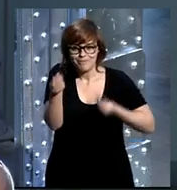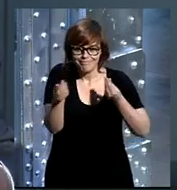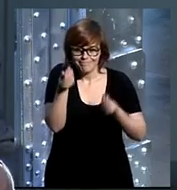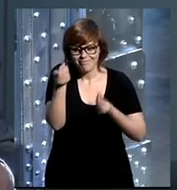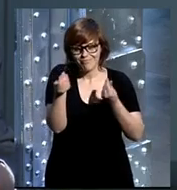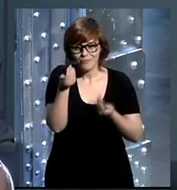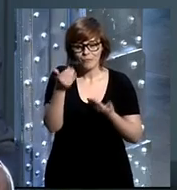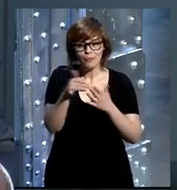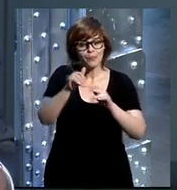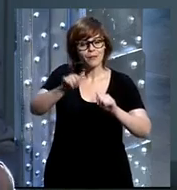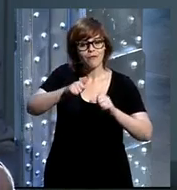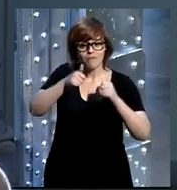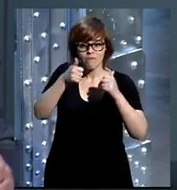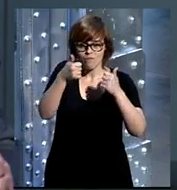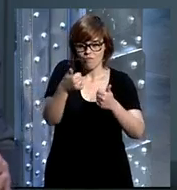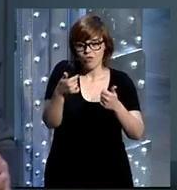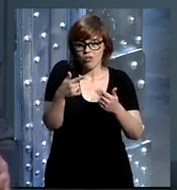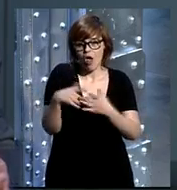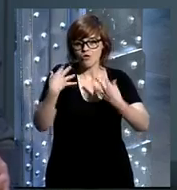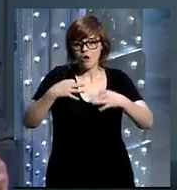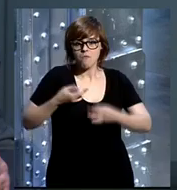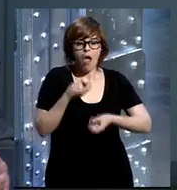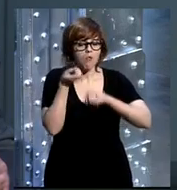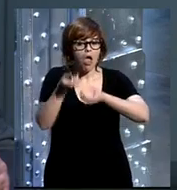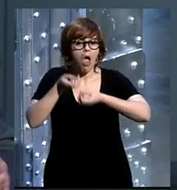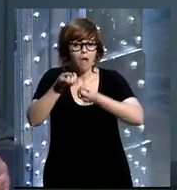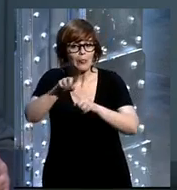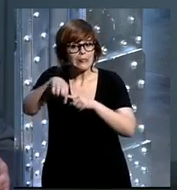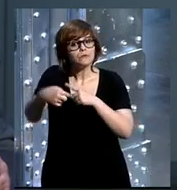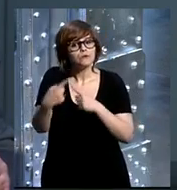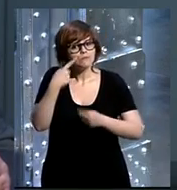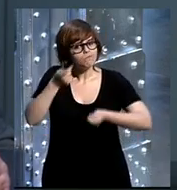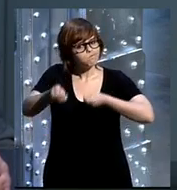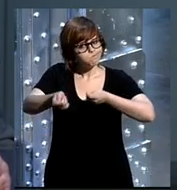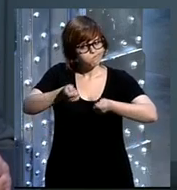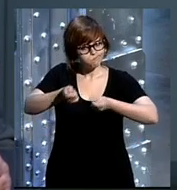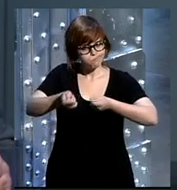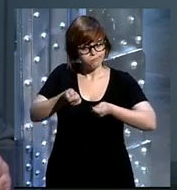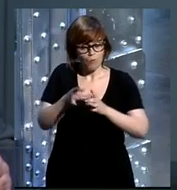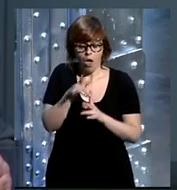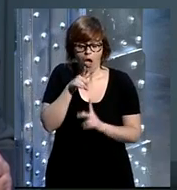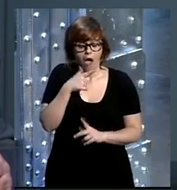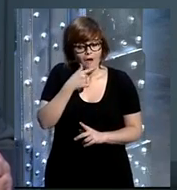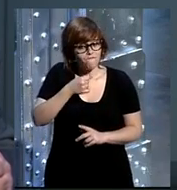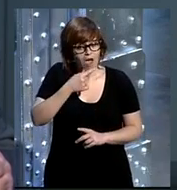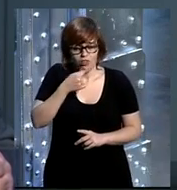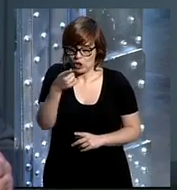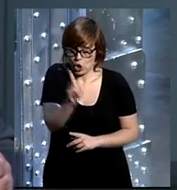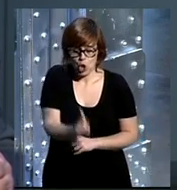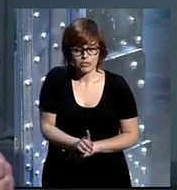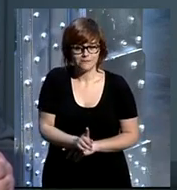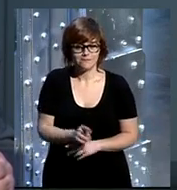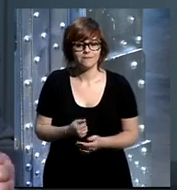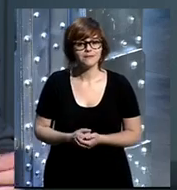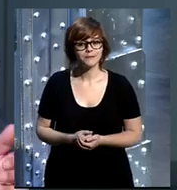se empieza o hay que regular, y no es fácil, en un principio, ¿no? Por